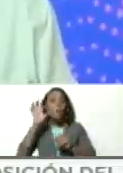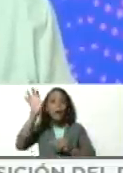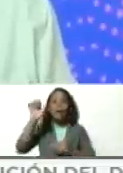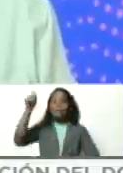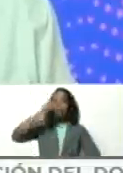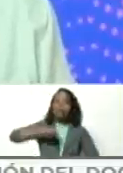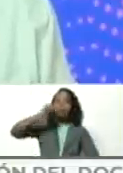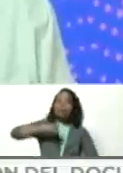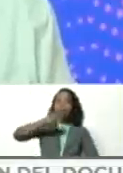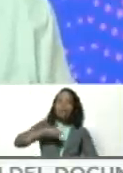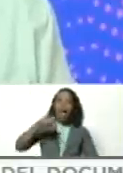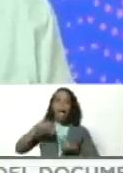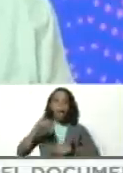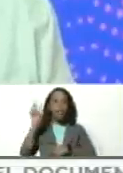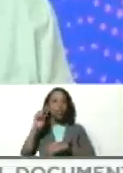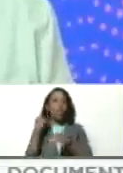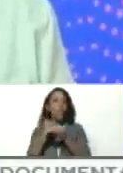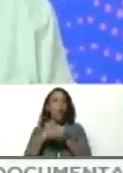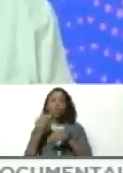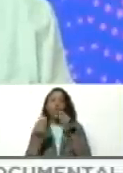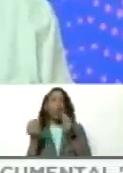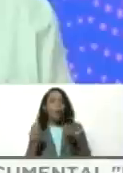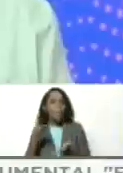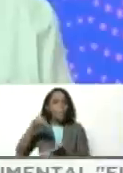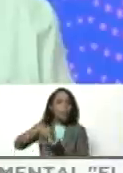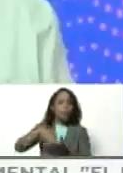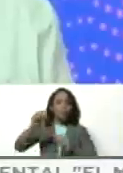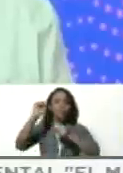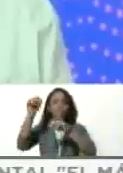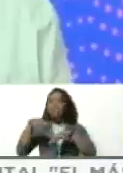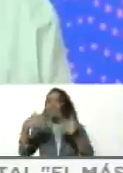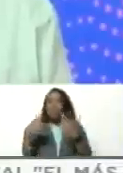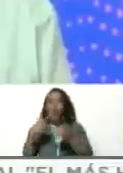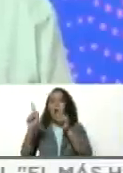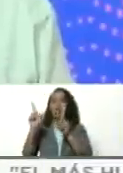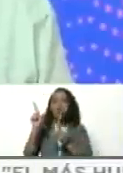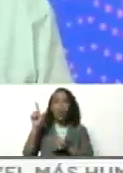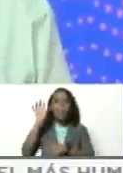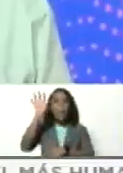como ha resistido Venezuela, de pie y victorioso? ¿Qué otro país?